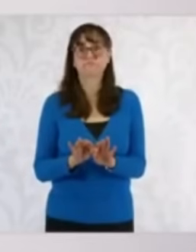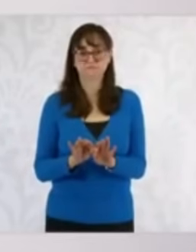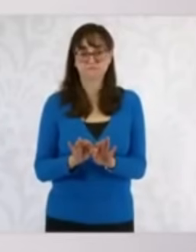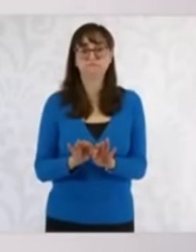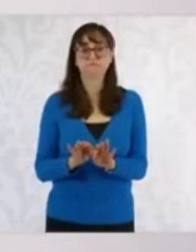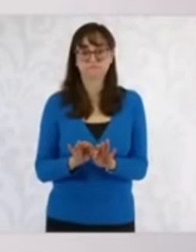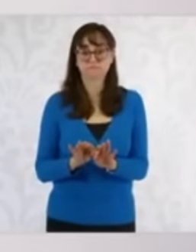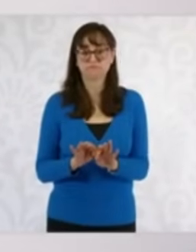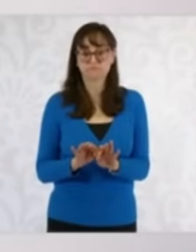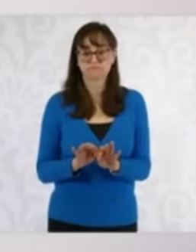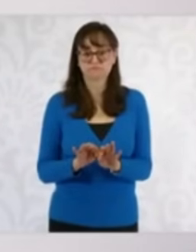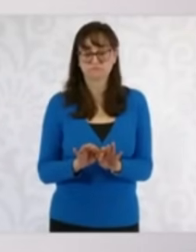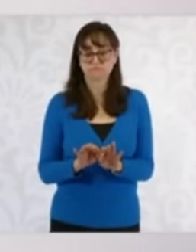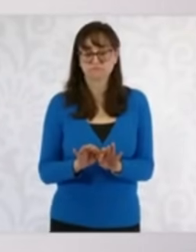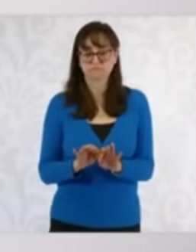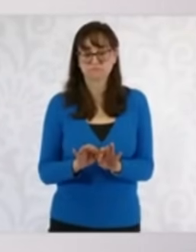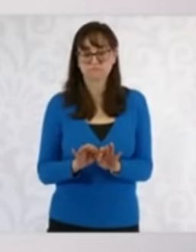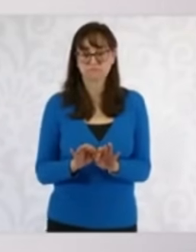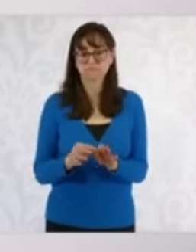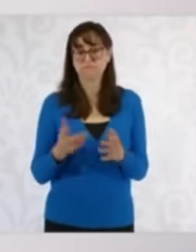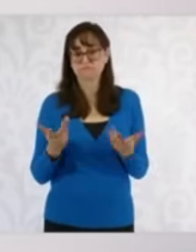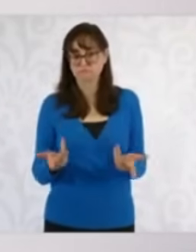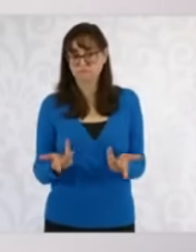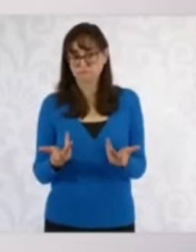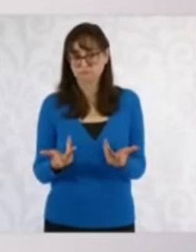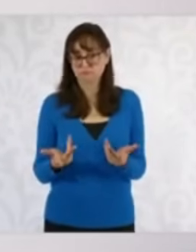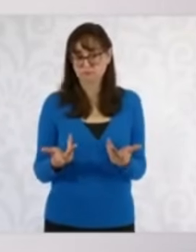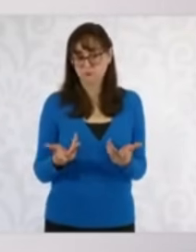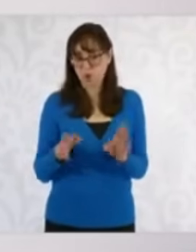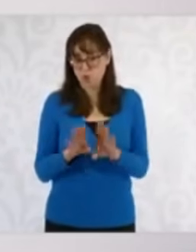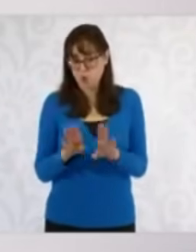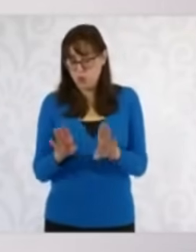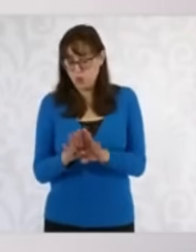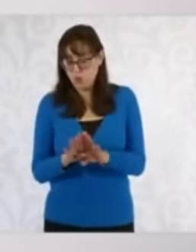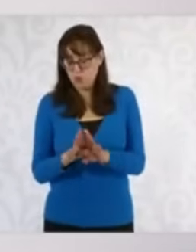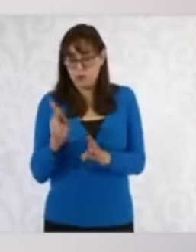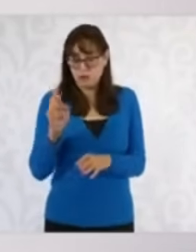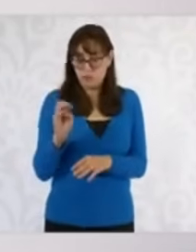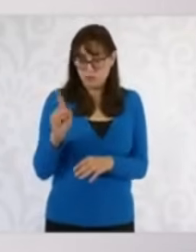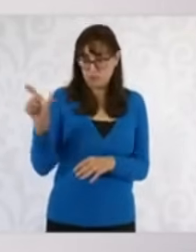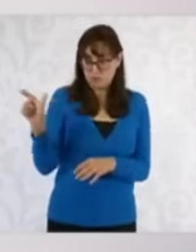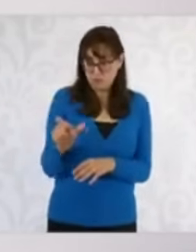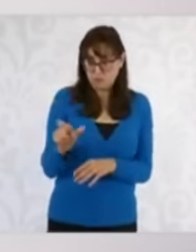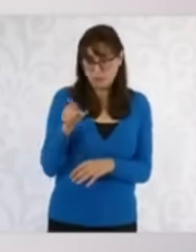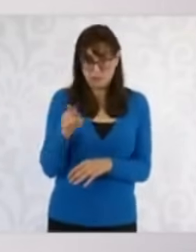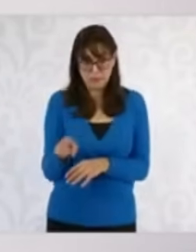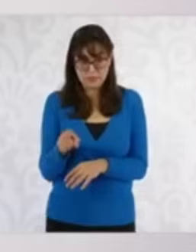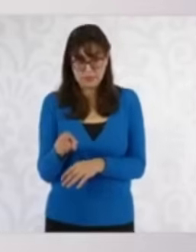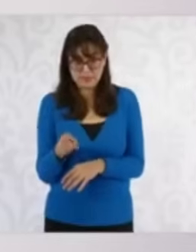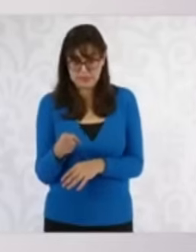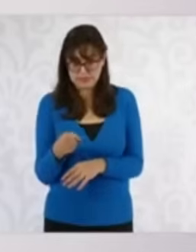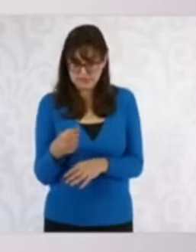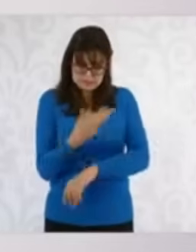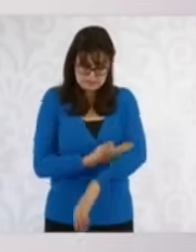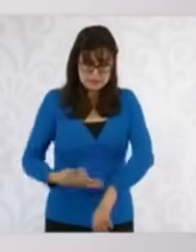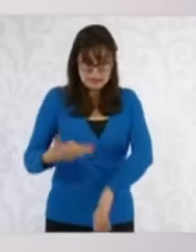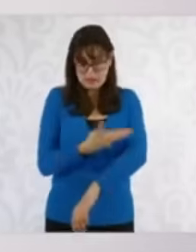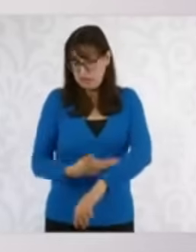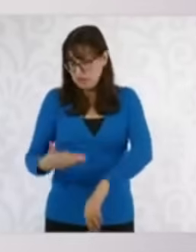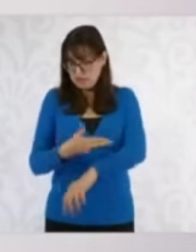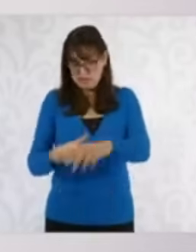para que se conozca es esta simplificación del régimen de Pemex, que es muy importante, muy